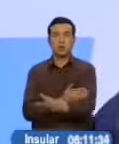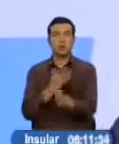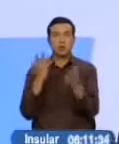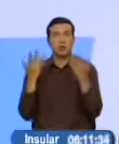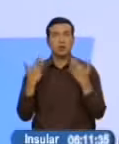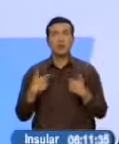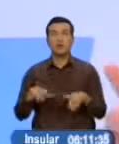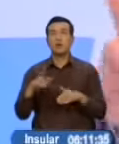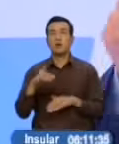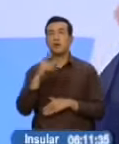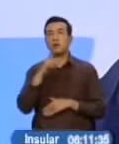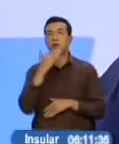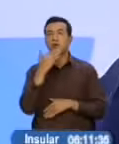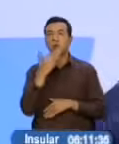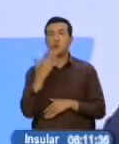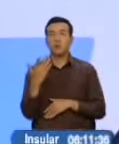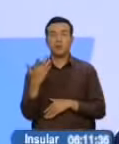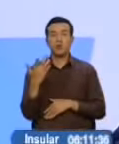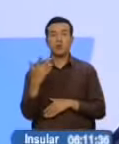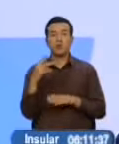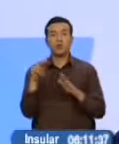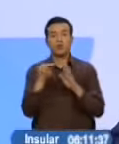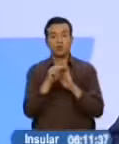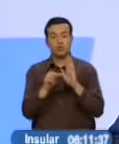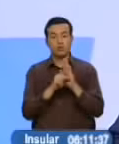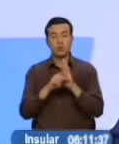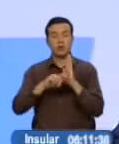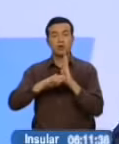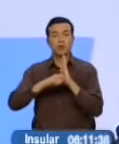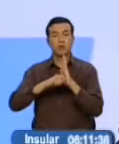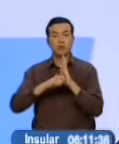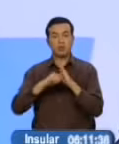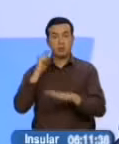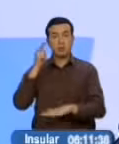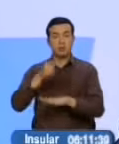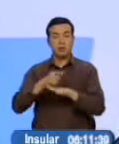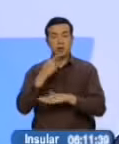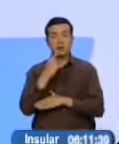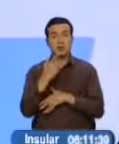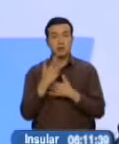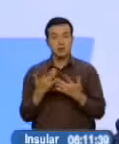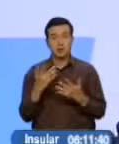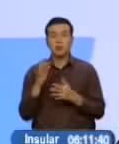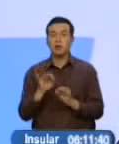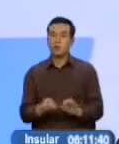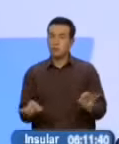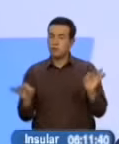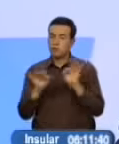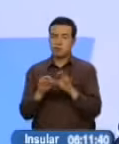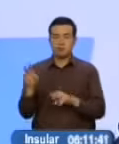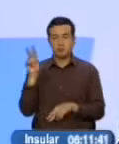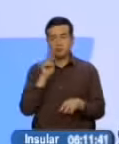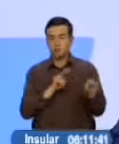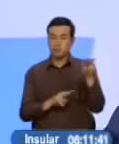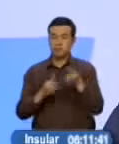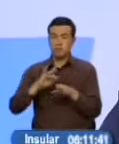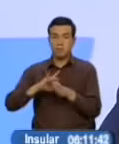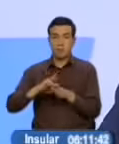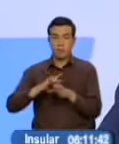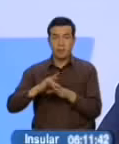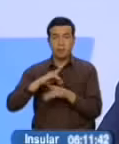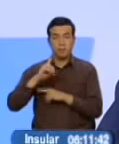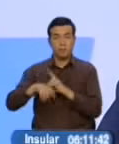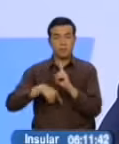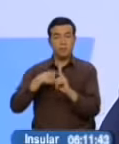estábamos regidos por una norma de la Contraloría que establecía que hay que hacer un análisis de riesgos y